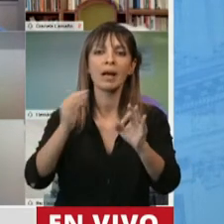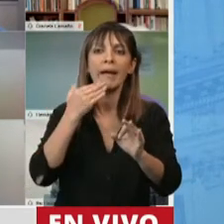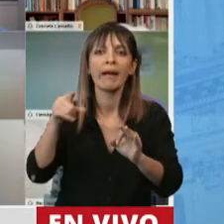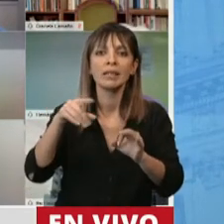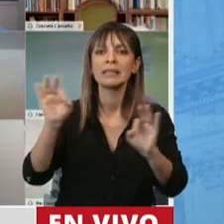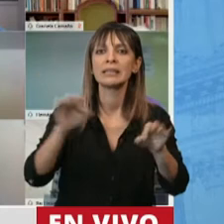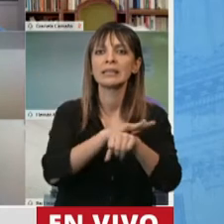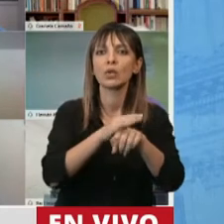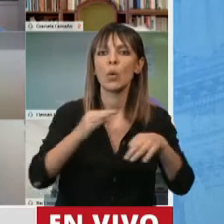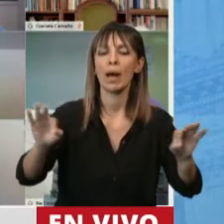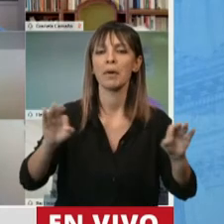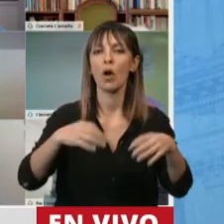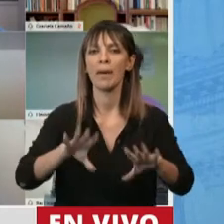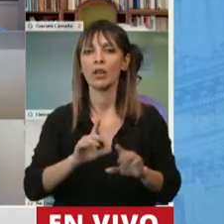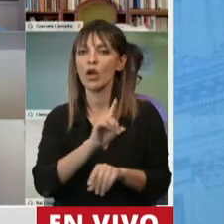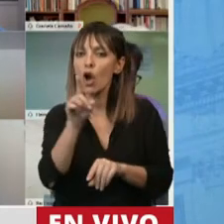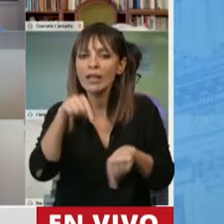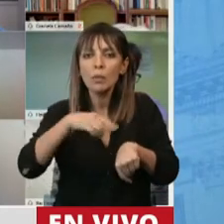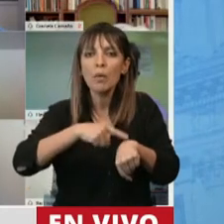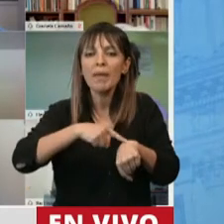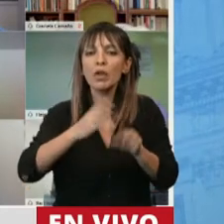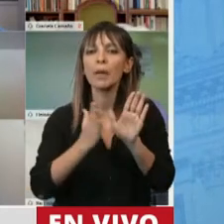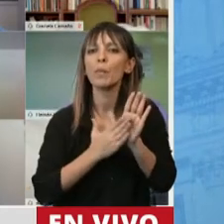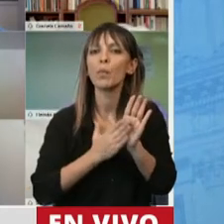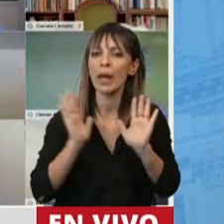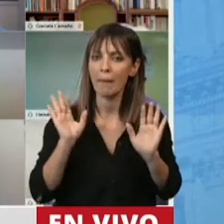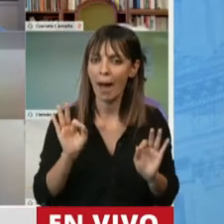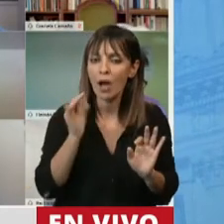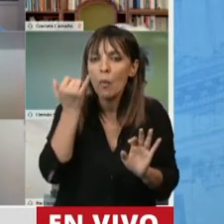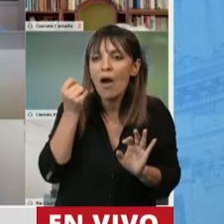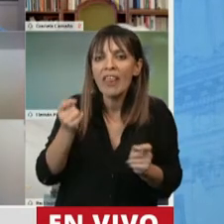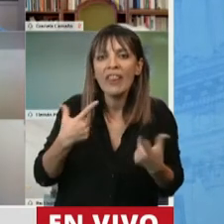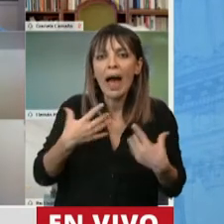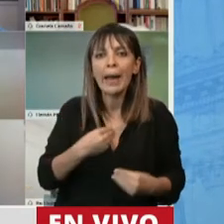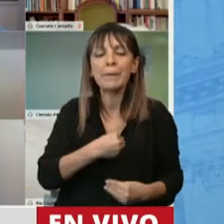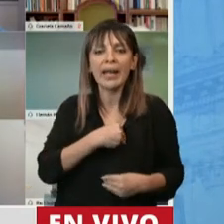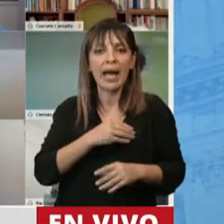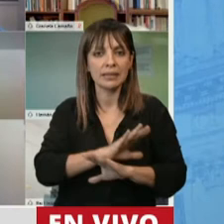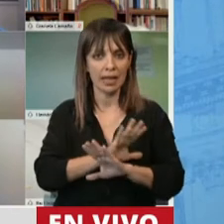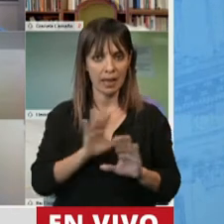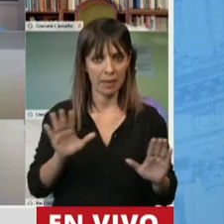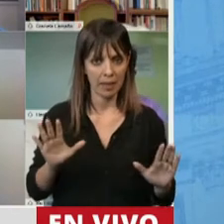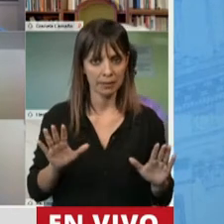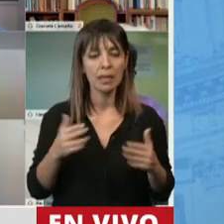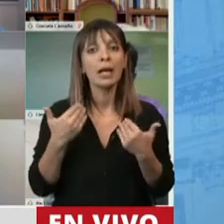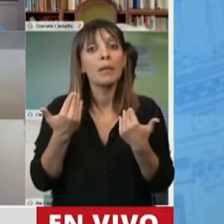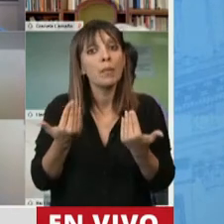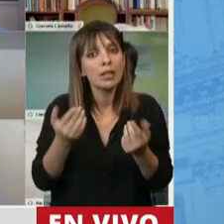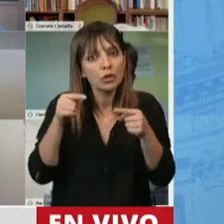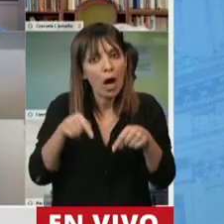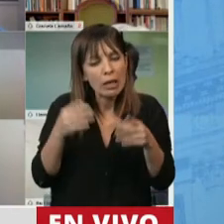tratamiento efectivo. Se está estudiando. Hay una luz de esperanza en este tratamiento y por eso se